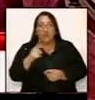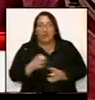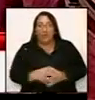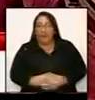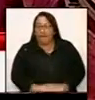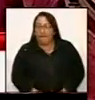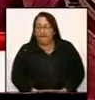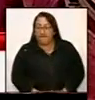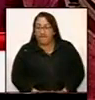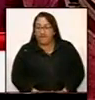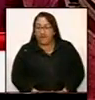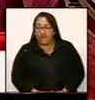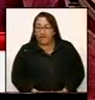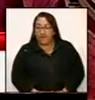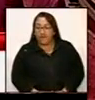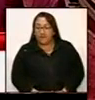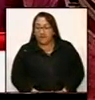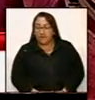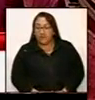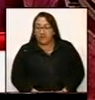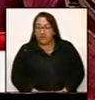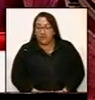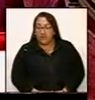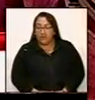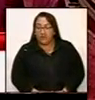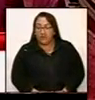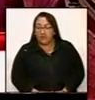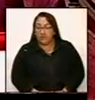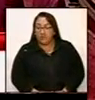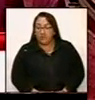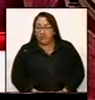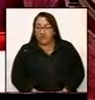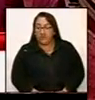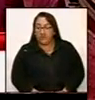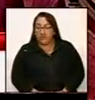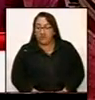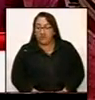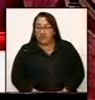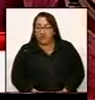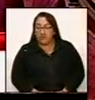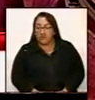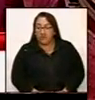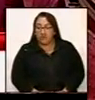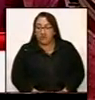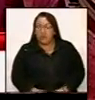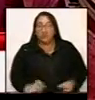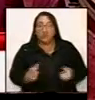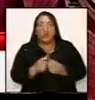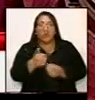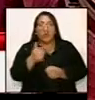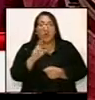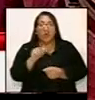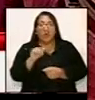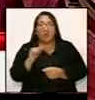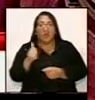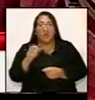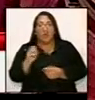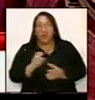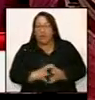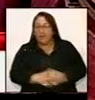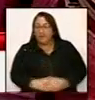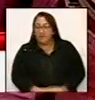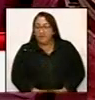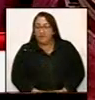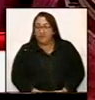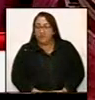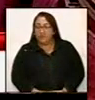¿Algún pedido de los señores congresistas? Bueno, no habiendo ningún pedido, la presencia de la congresista era Mayo. Bien,